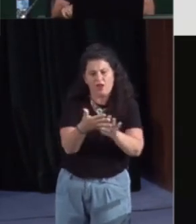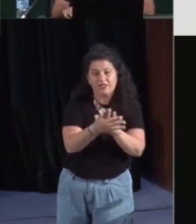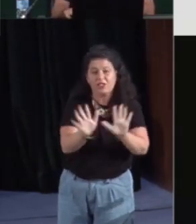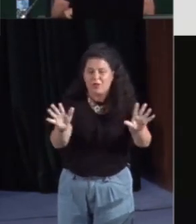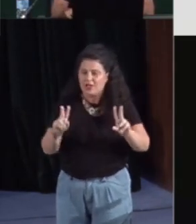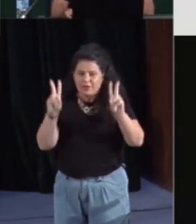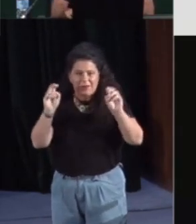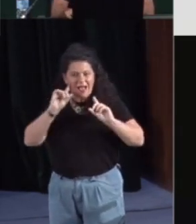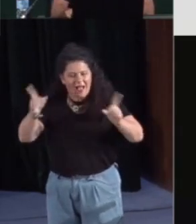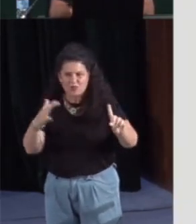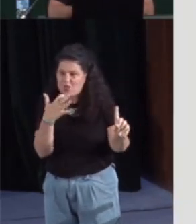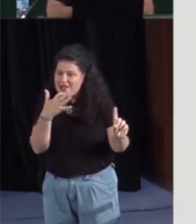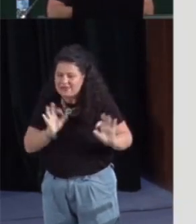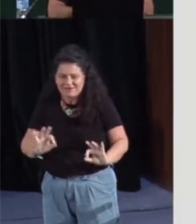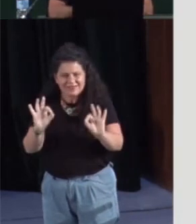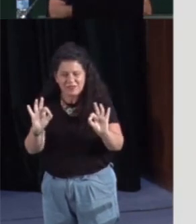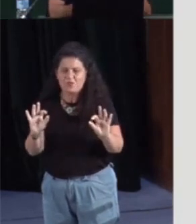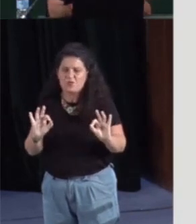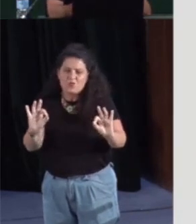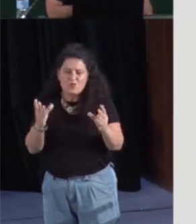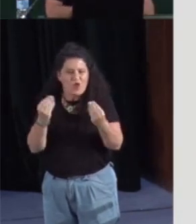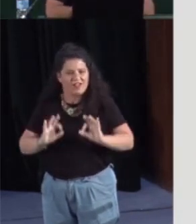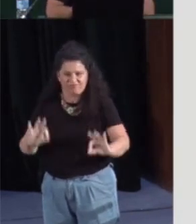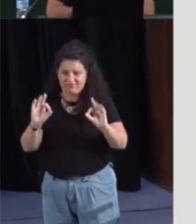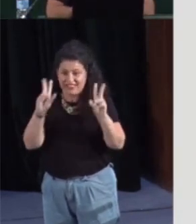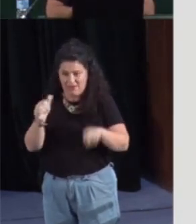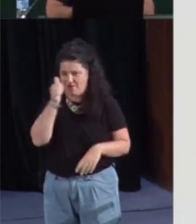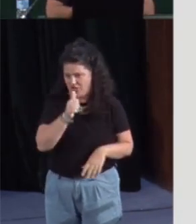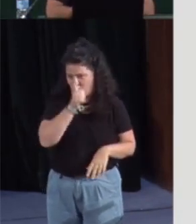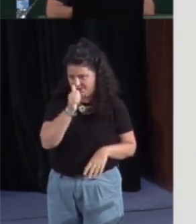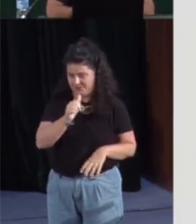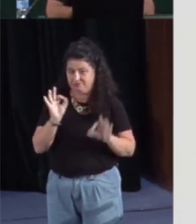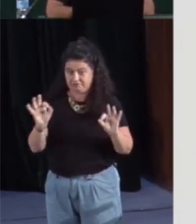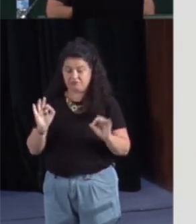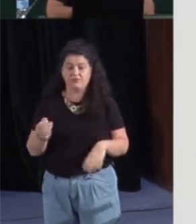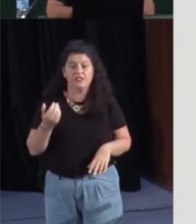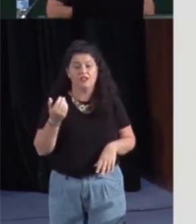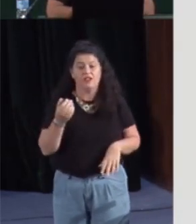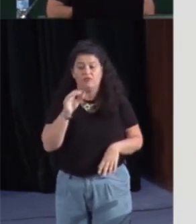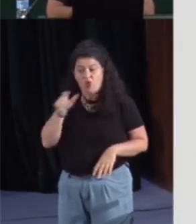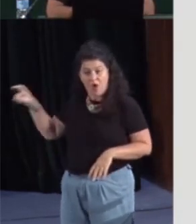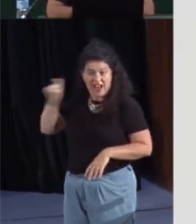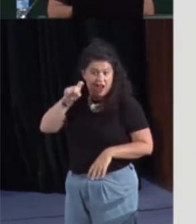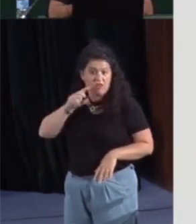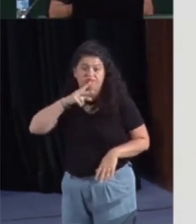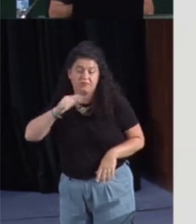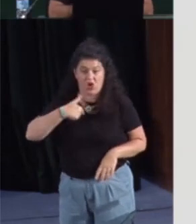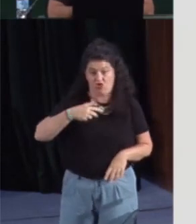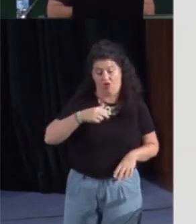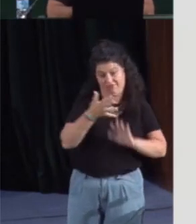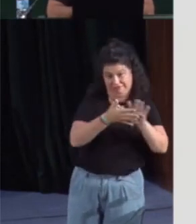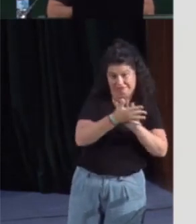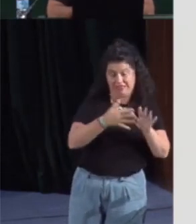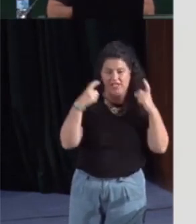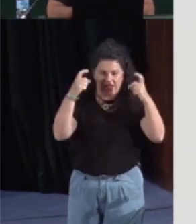en el vino y cómo podríamos traducirlas. El guión que vamos a seguir es el que viene aquí. Hablaremos un poco algunas